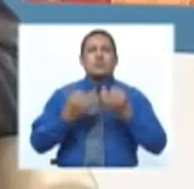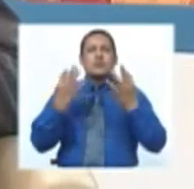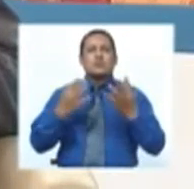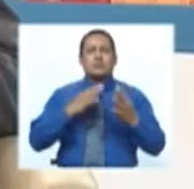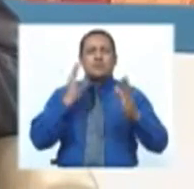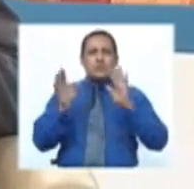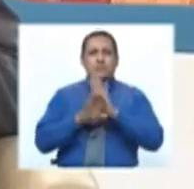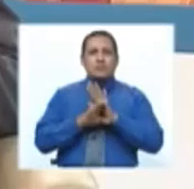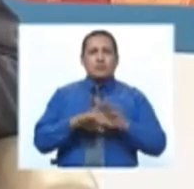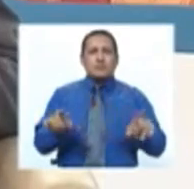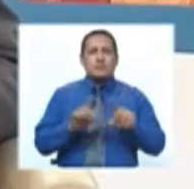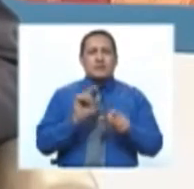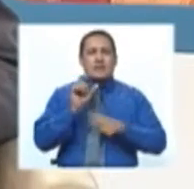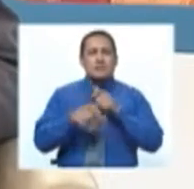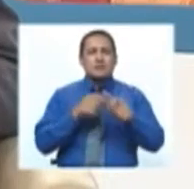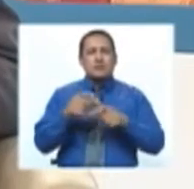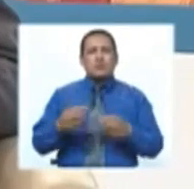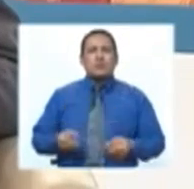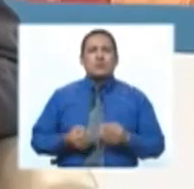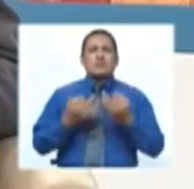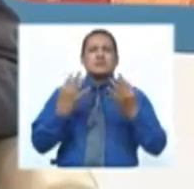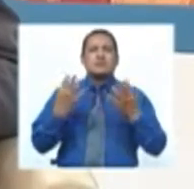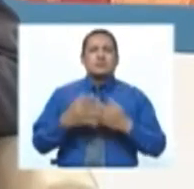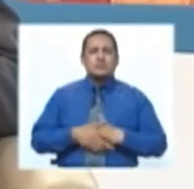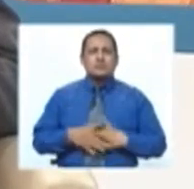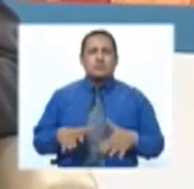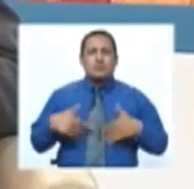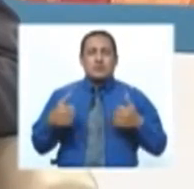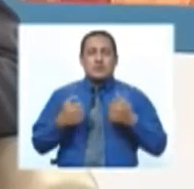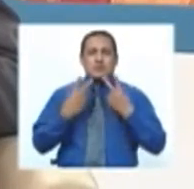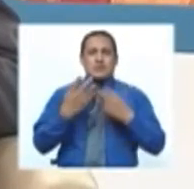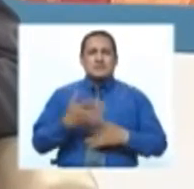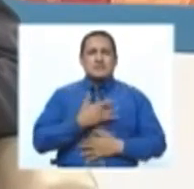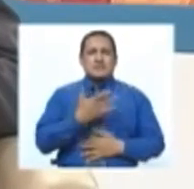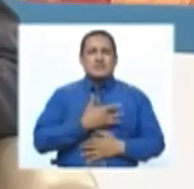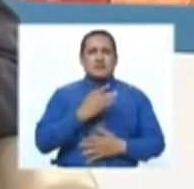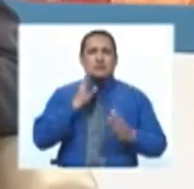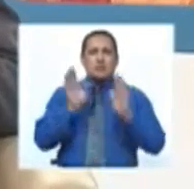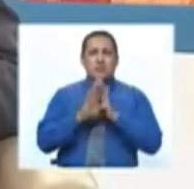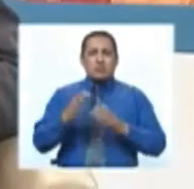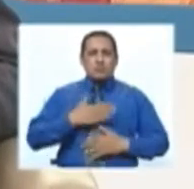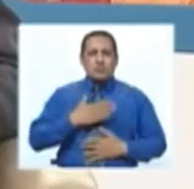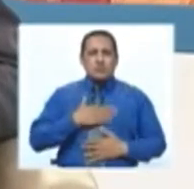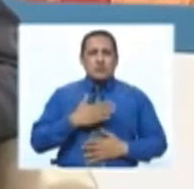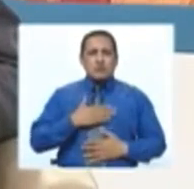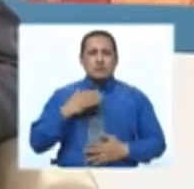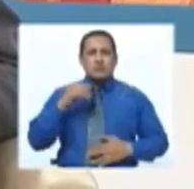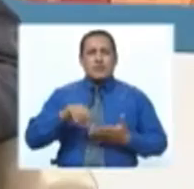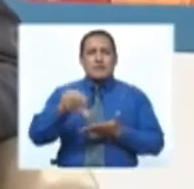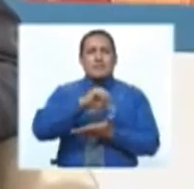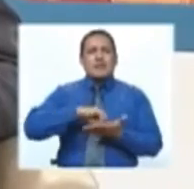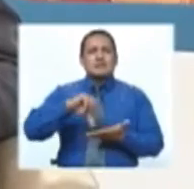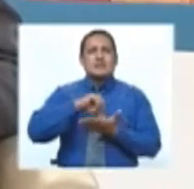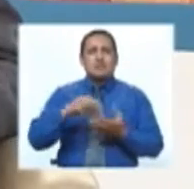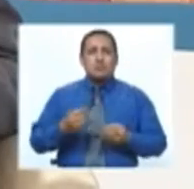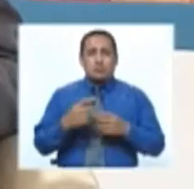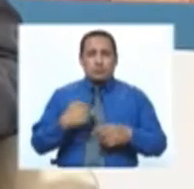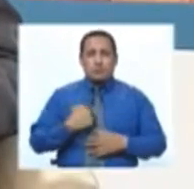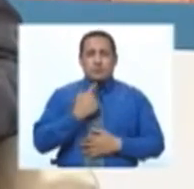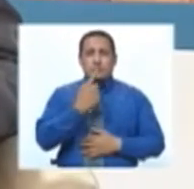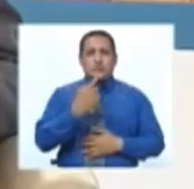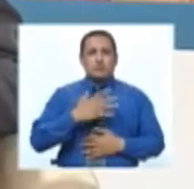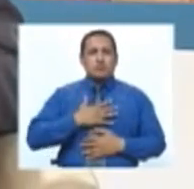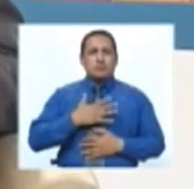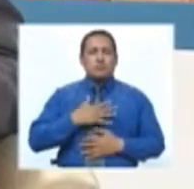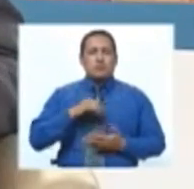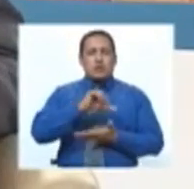¿cuánto de los ciudadanos se pueden sentir como propietarios de una plaza? ¿Podemos decir eso,